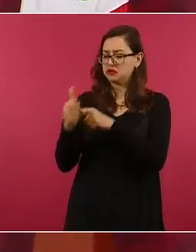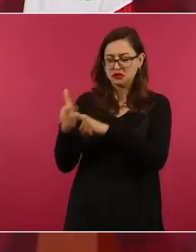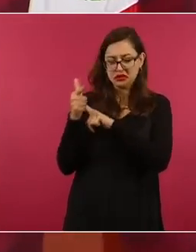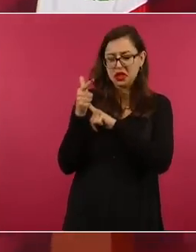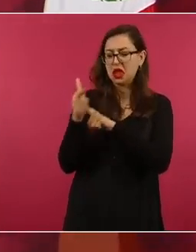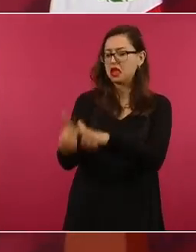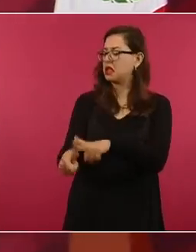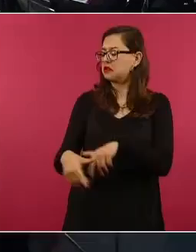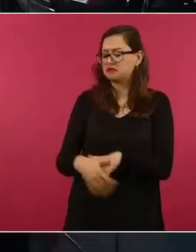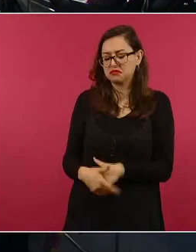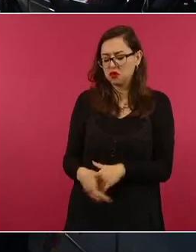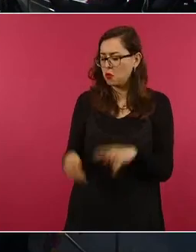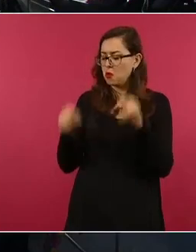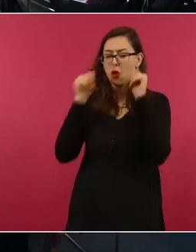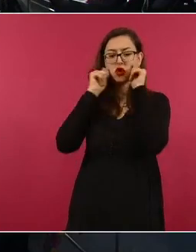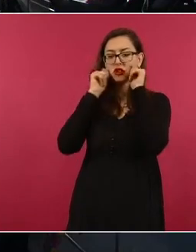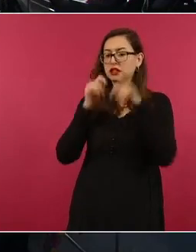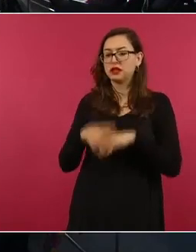que se